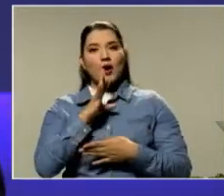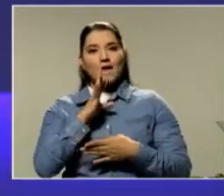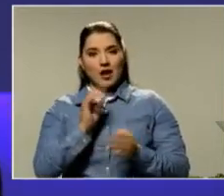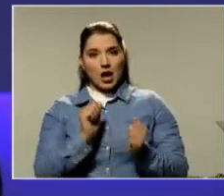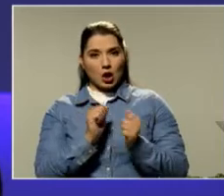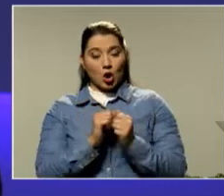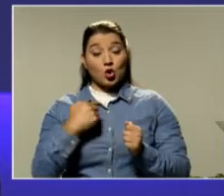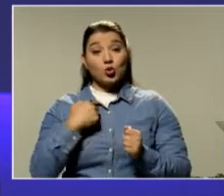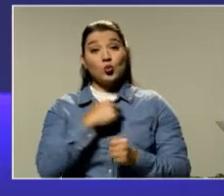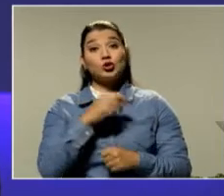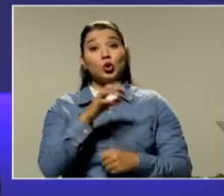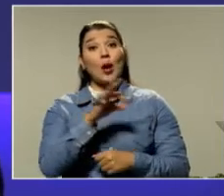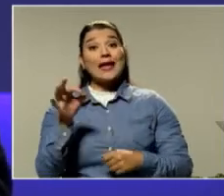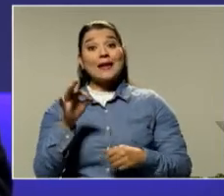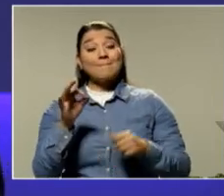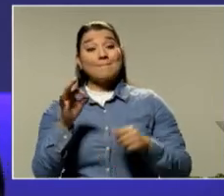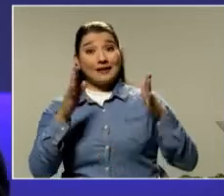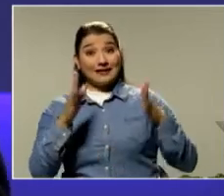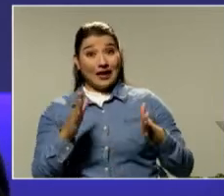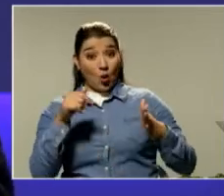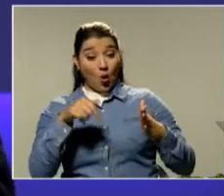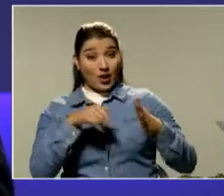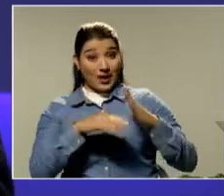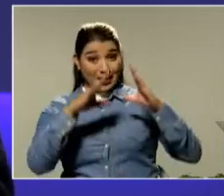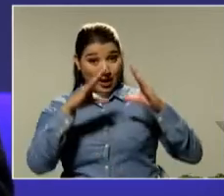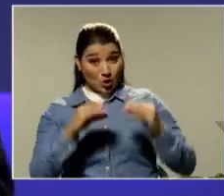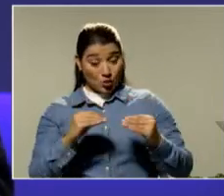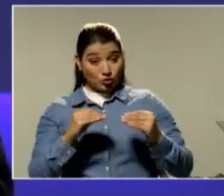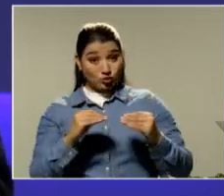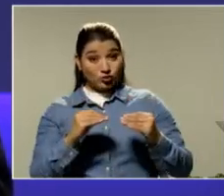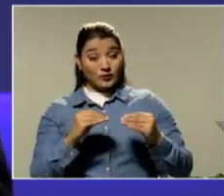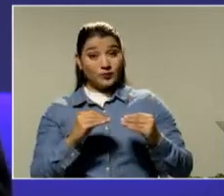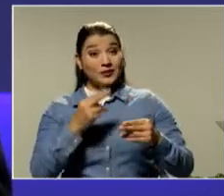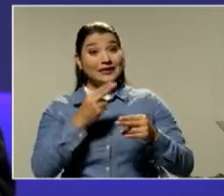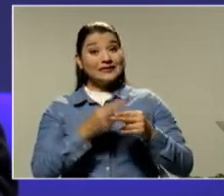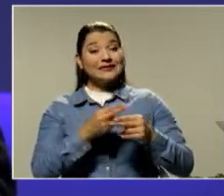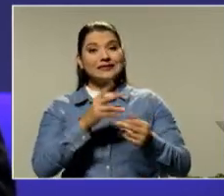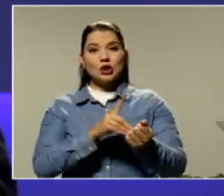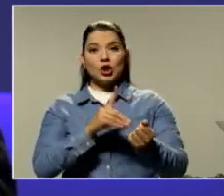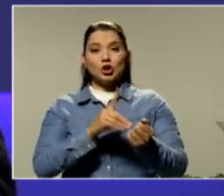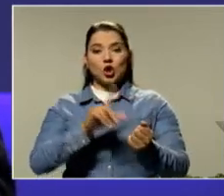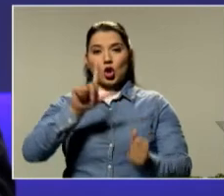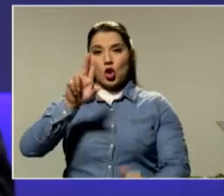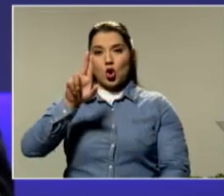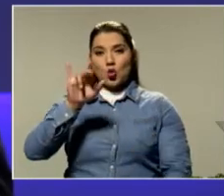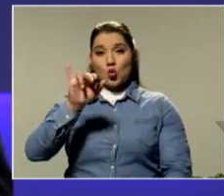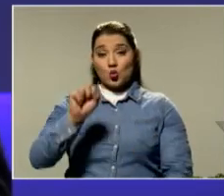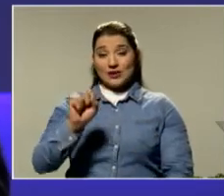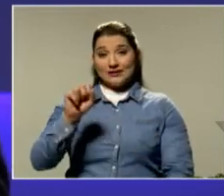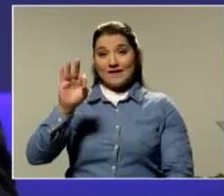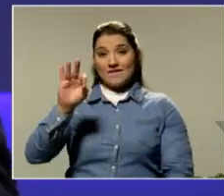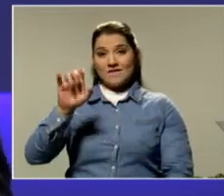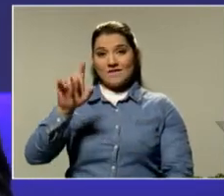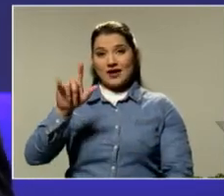nuestro invitado de esta noche, el doctor Luis Felipe